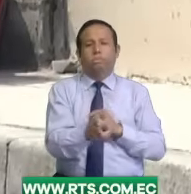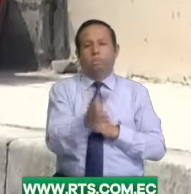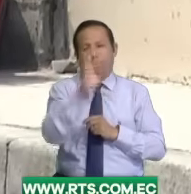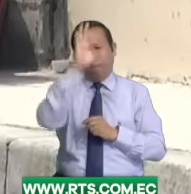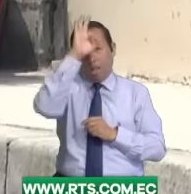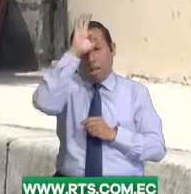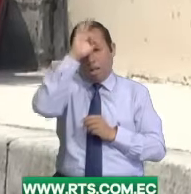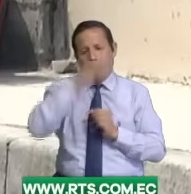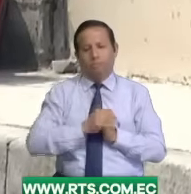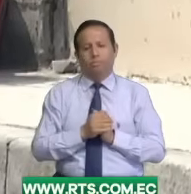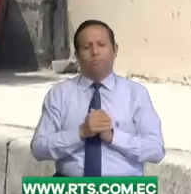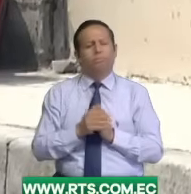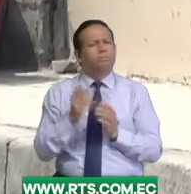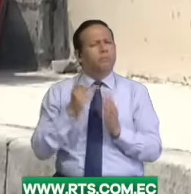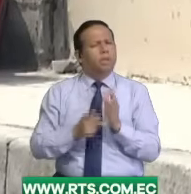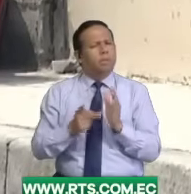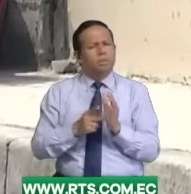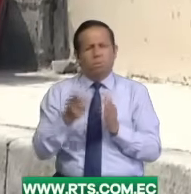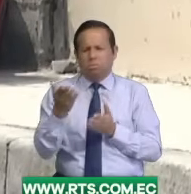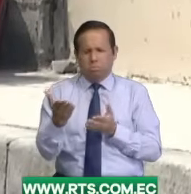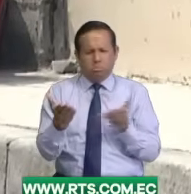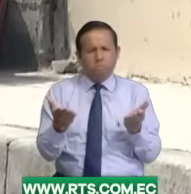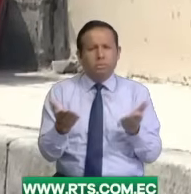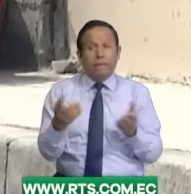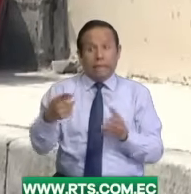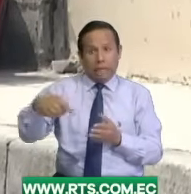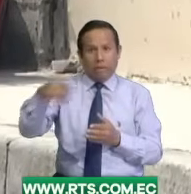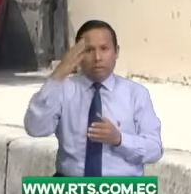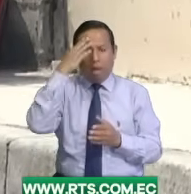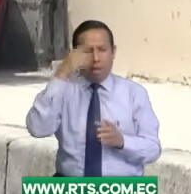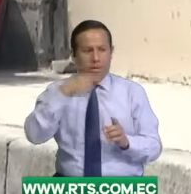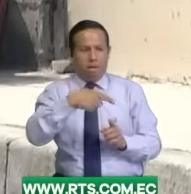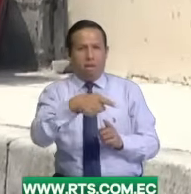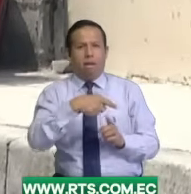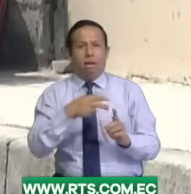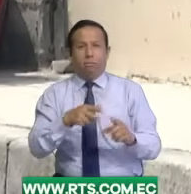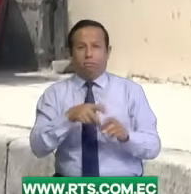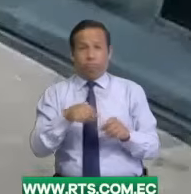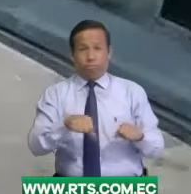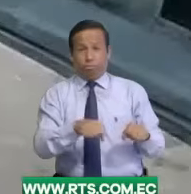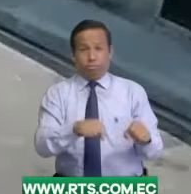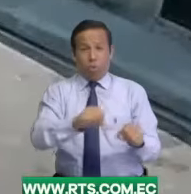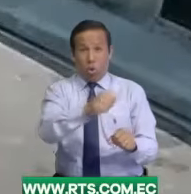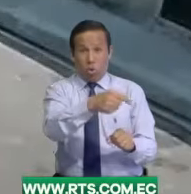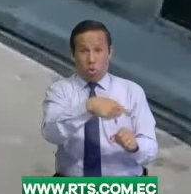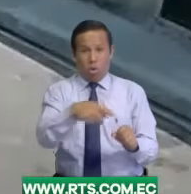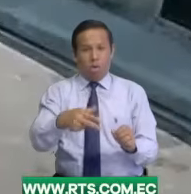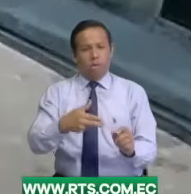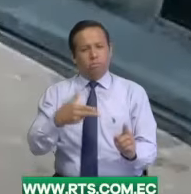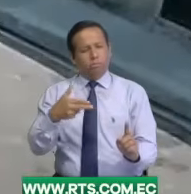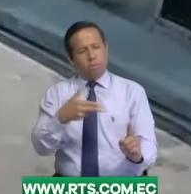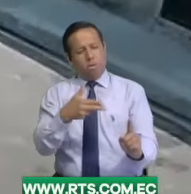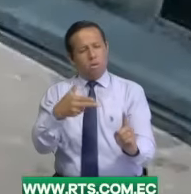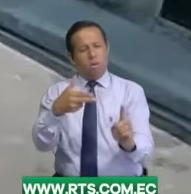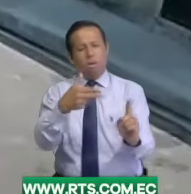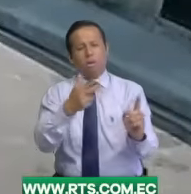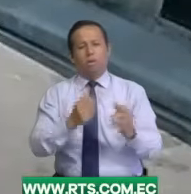preliminar, estos sujetos ya tenían a su objetivo en la mira para seguirlo y asesinarlo.